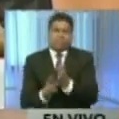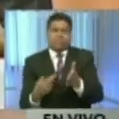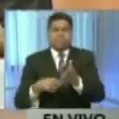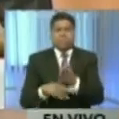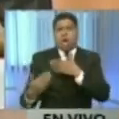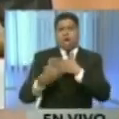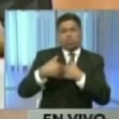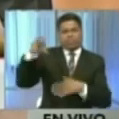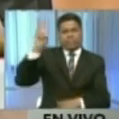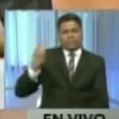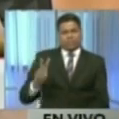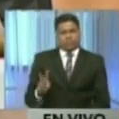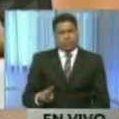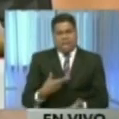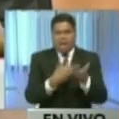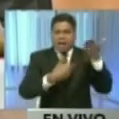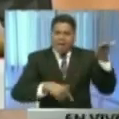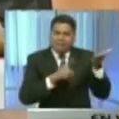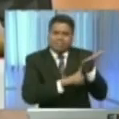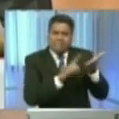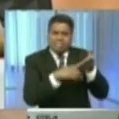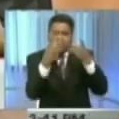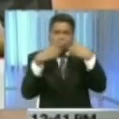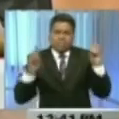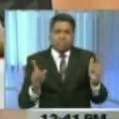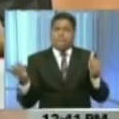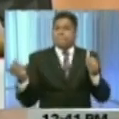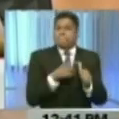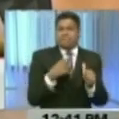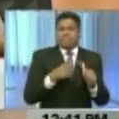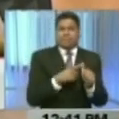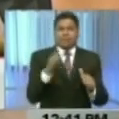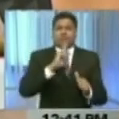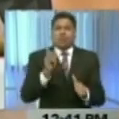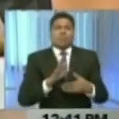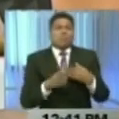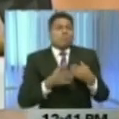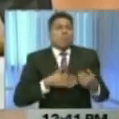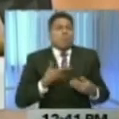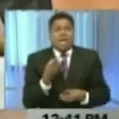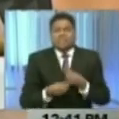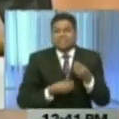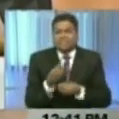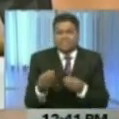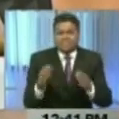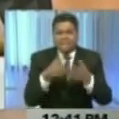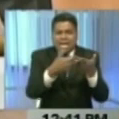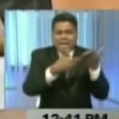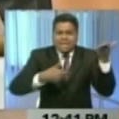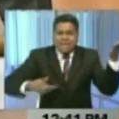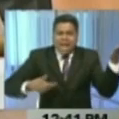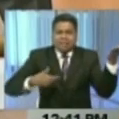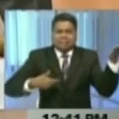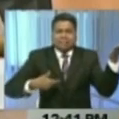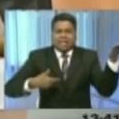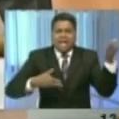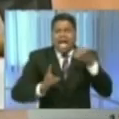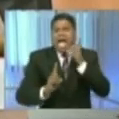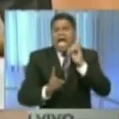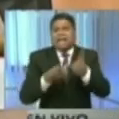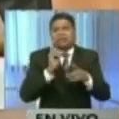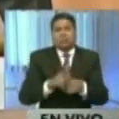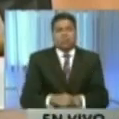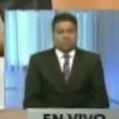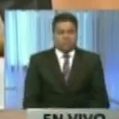Venezuela. Primero, no puede aplicarse carta alguna. Esa palabra no existe en el ámbito de